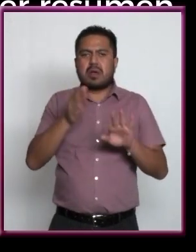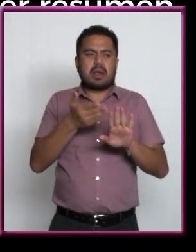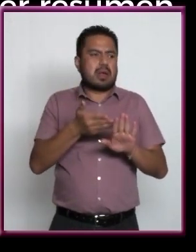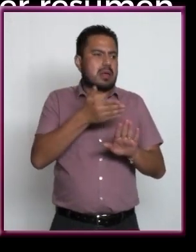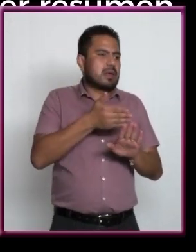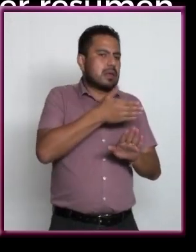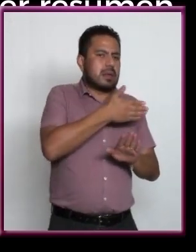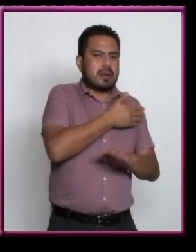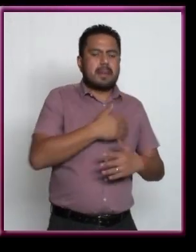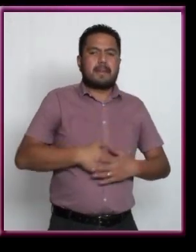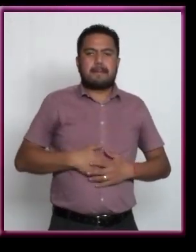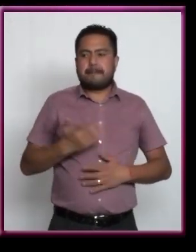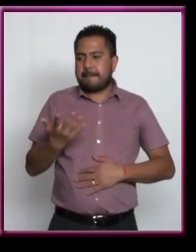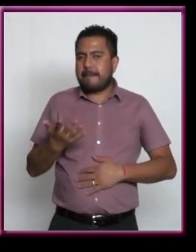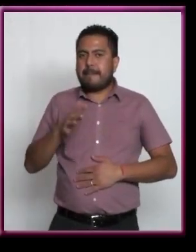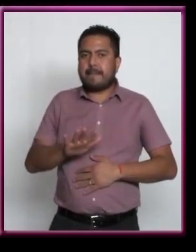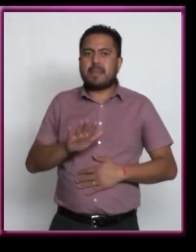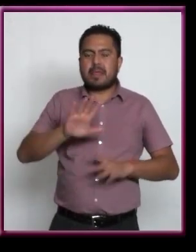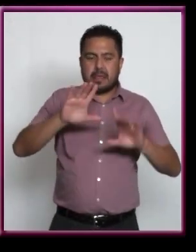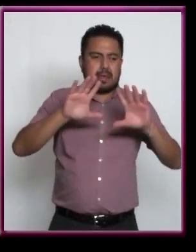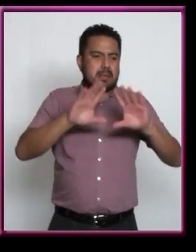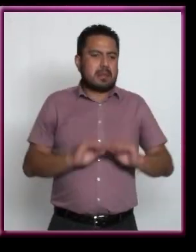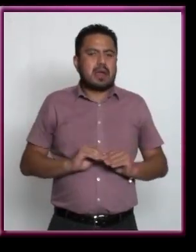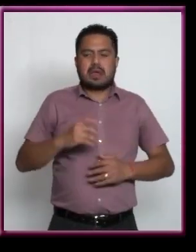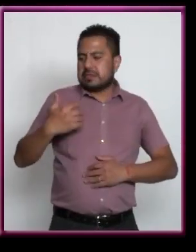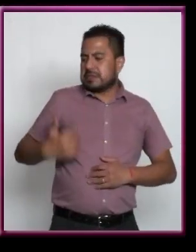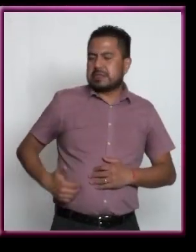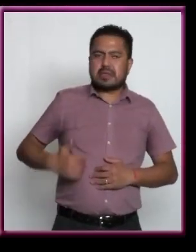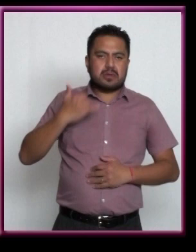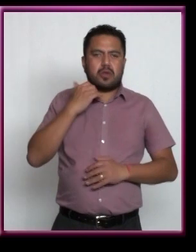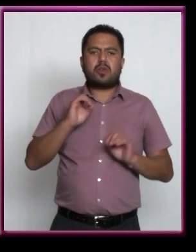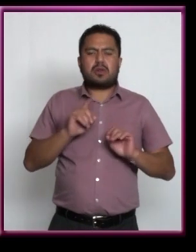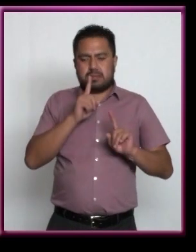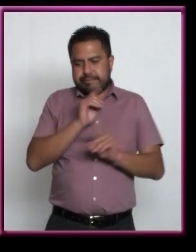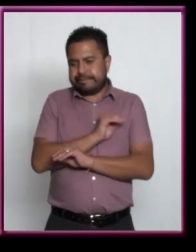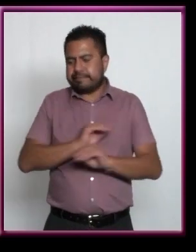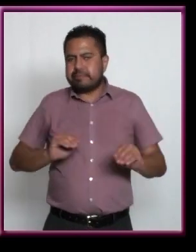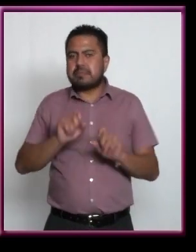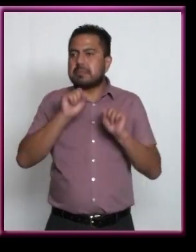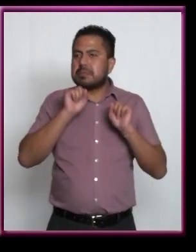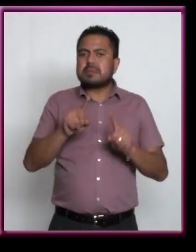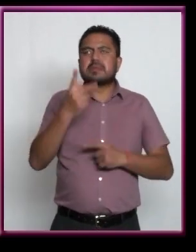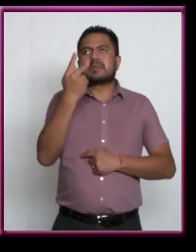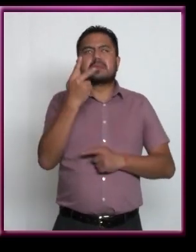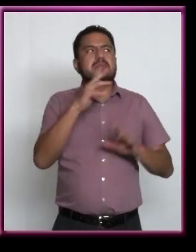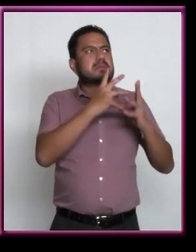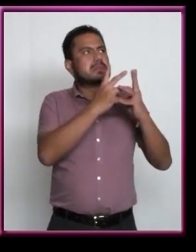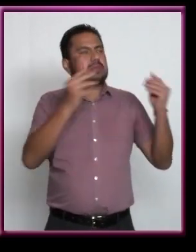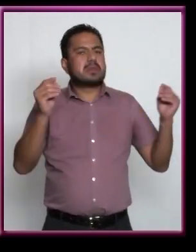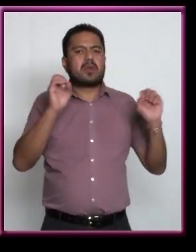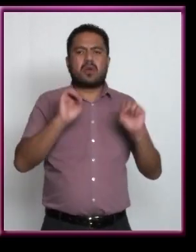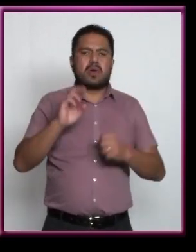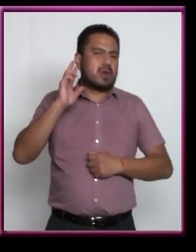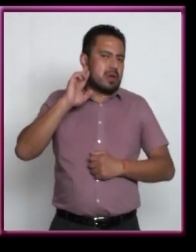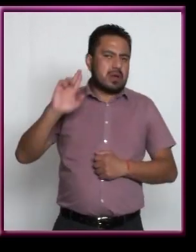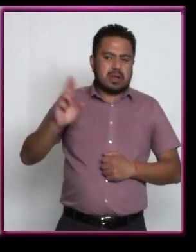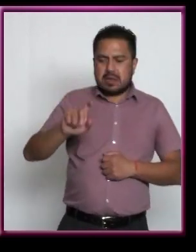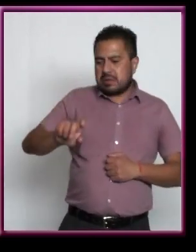pasadas. 10. Apaga tu celular o ponlo en silencio, lo mismo la televisión o el